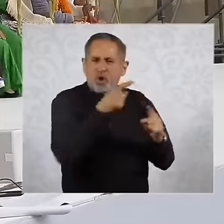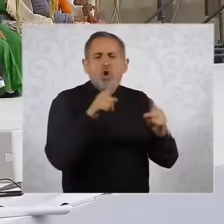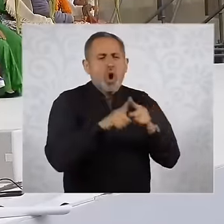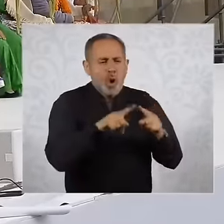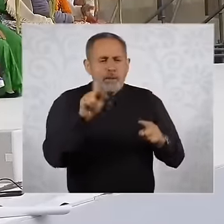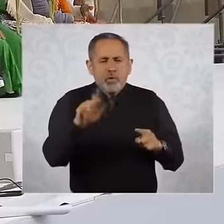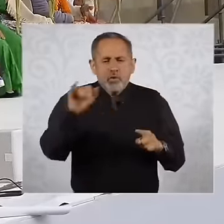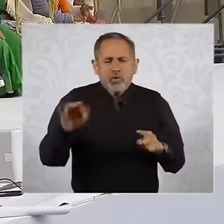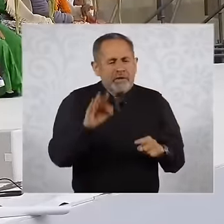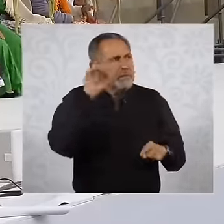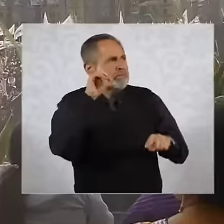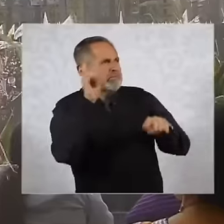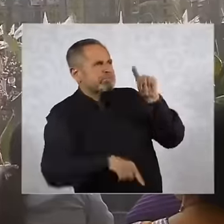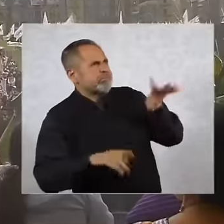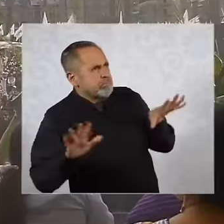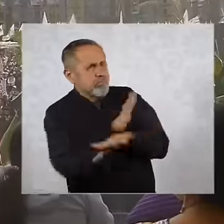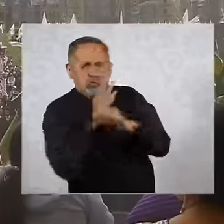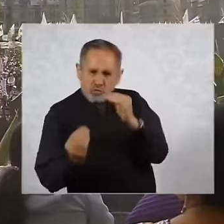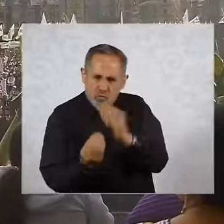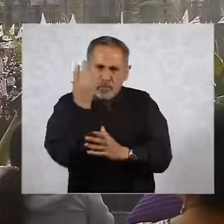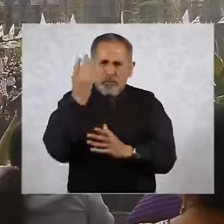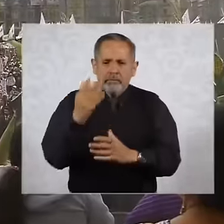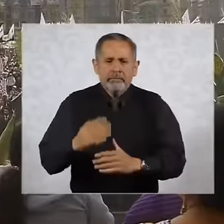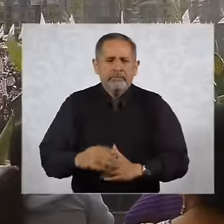Poder Judicial.